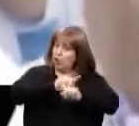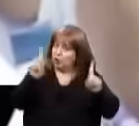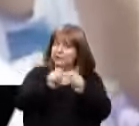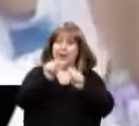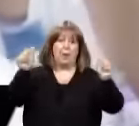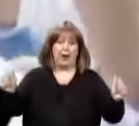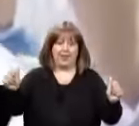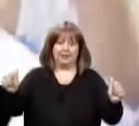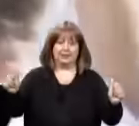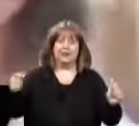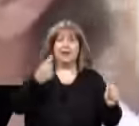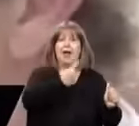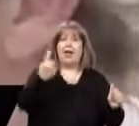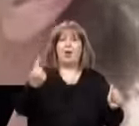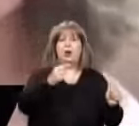hotel.